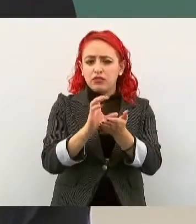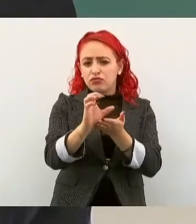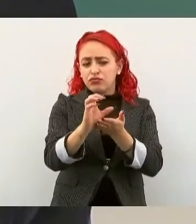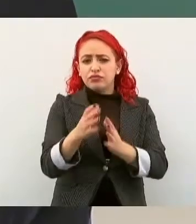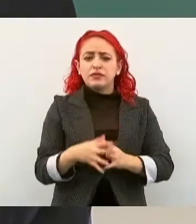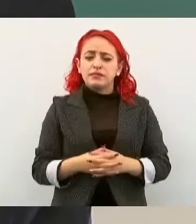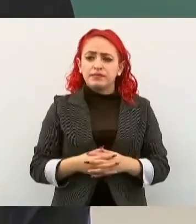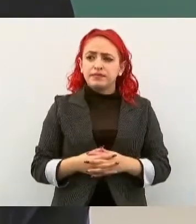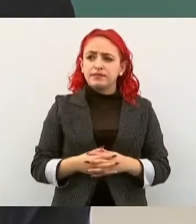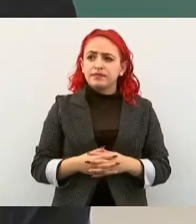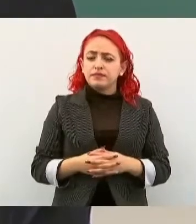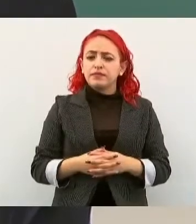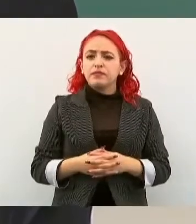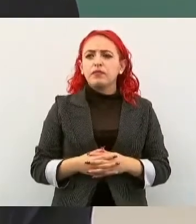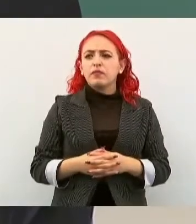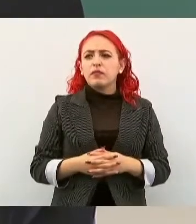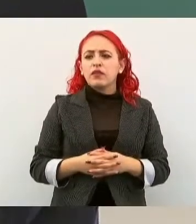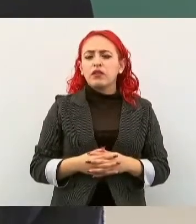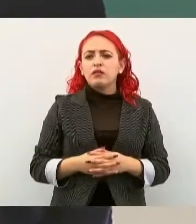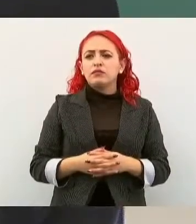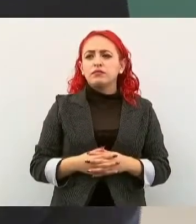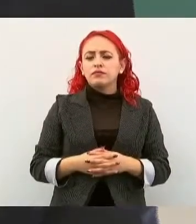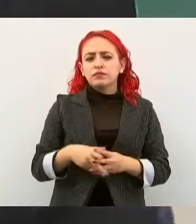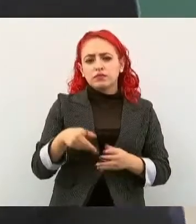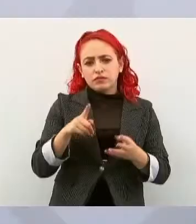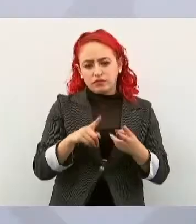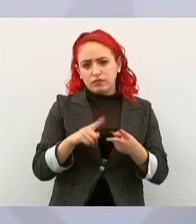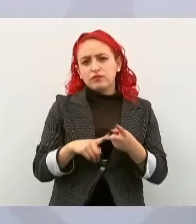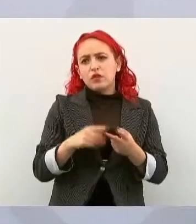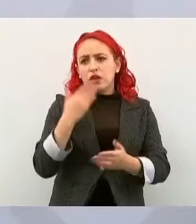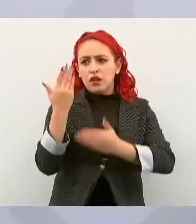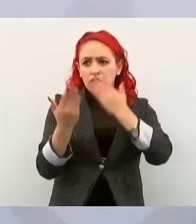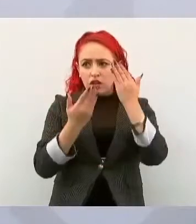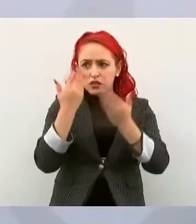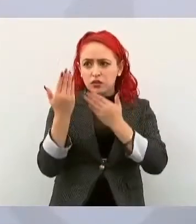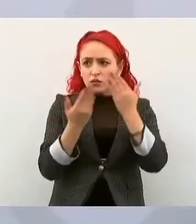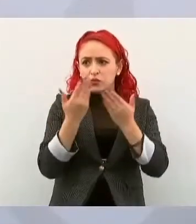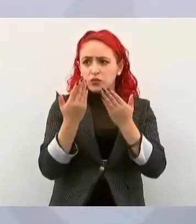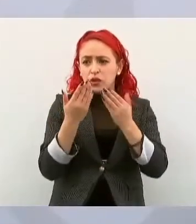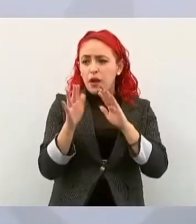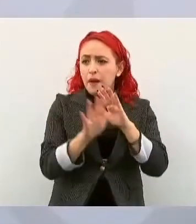Y los que están estudiando el nivel